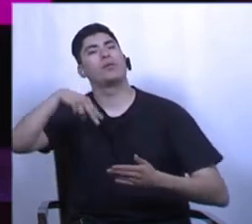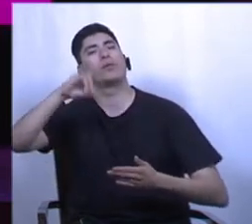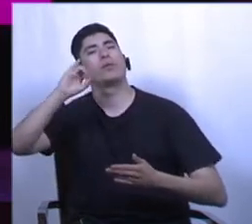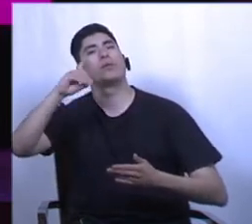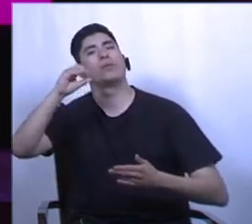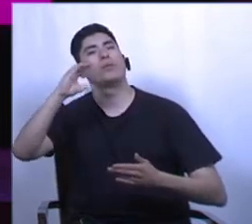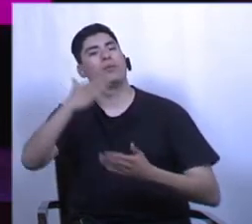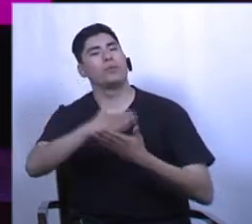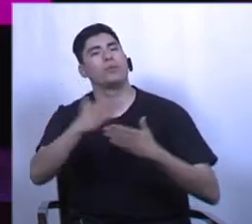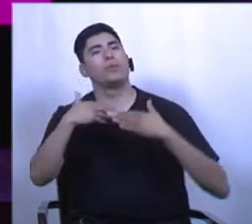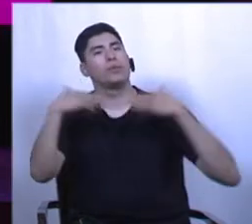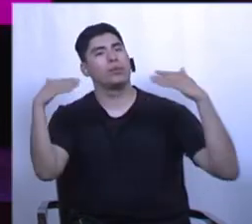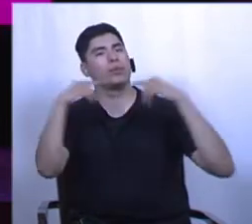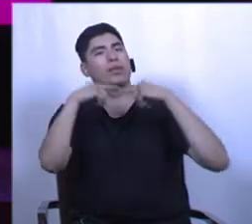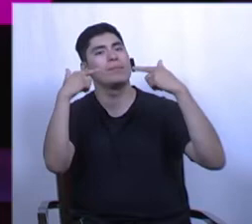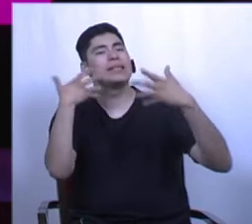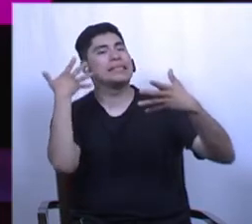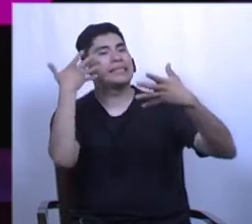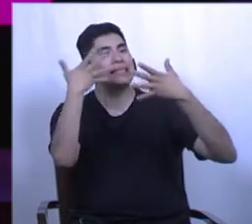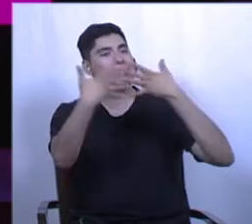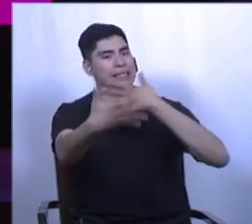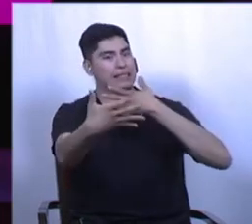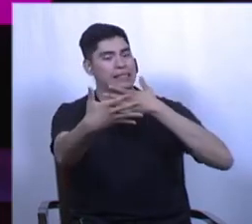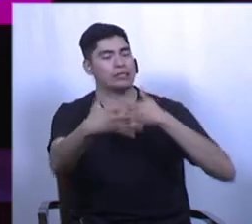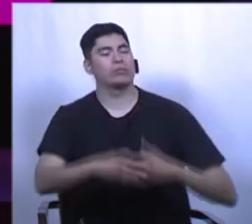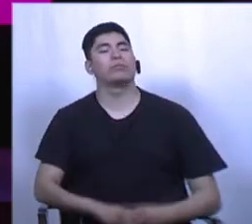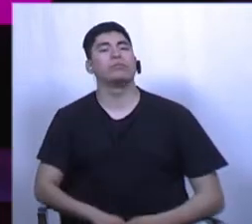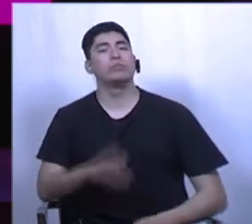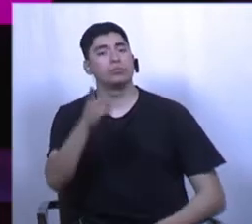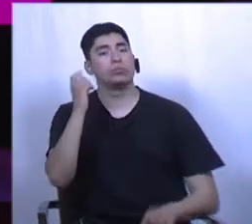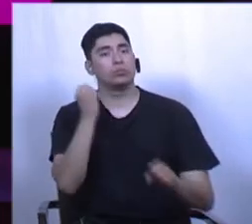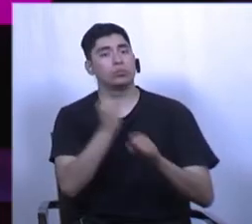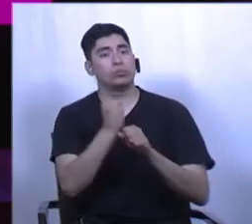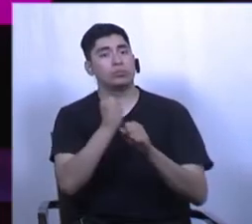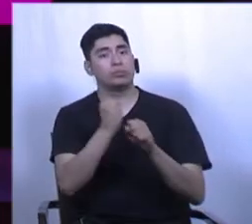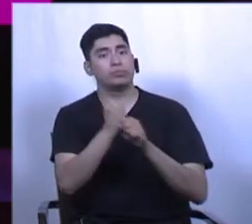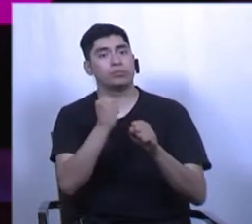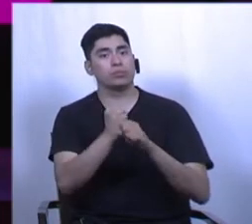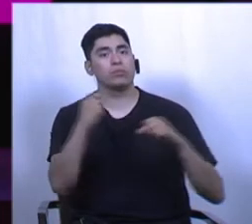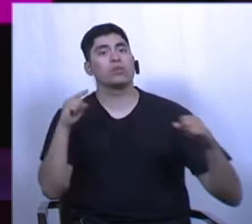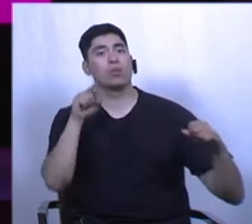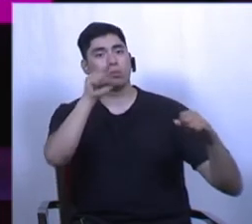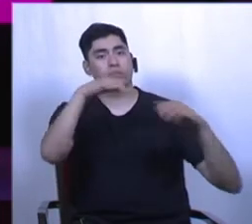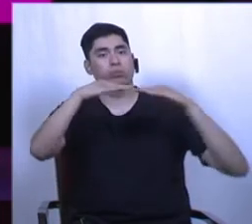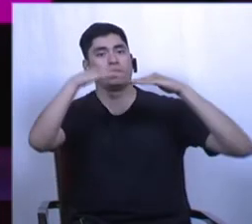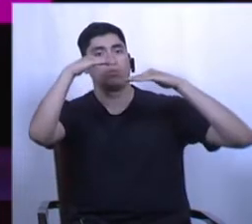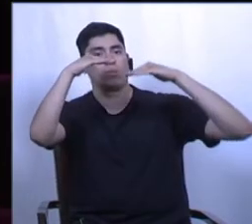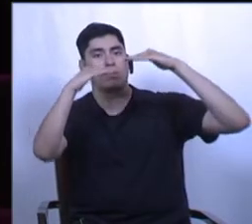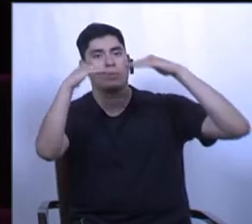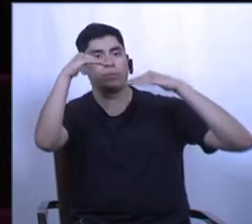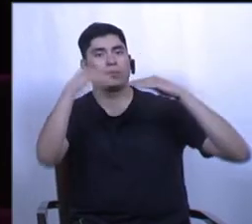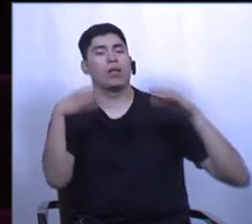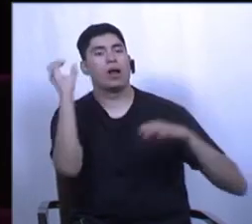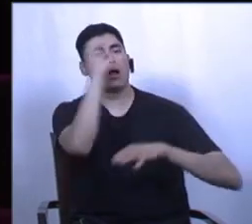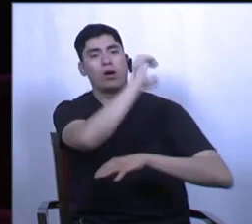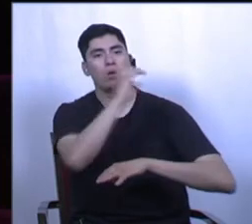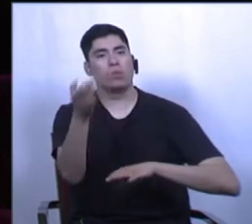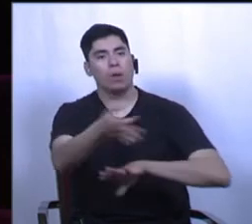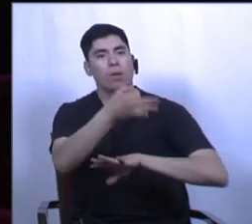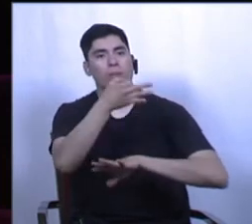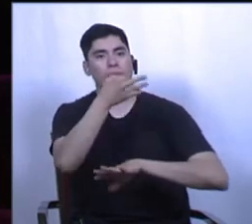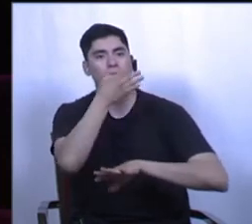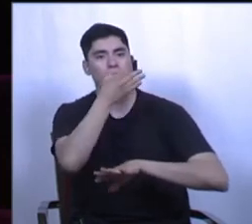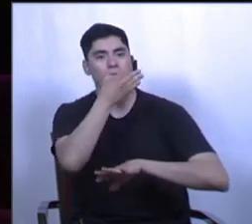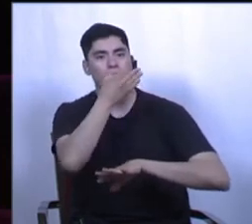investigación de la demencia translacional. Su trabajo fue considerado un punto de inflexión en la búsqueda de medicamentos para